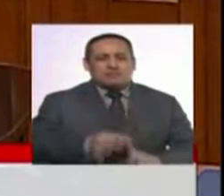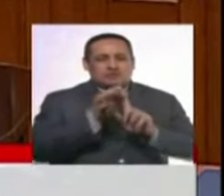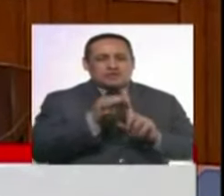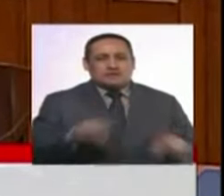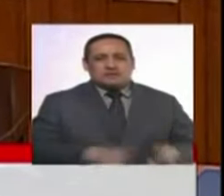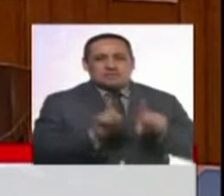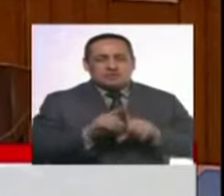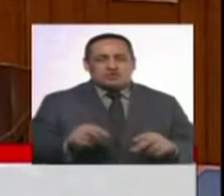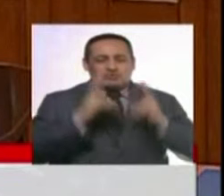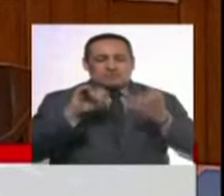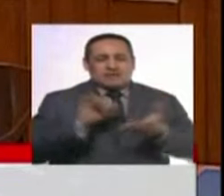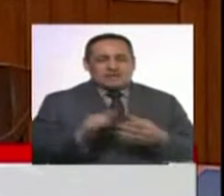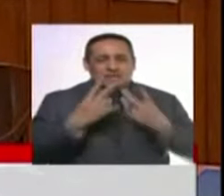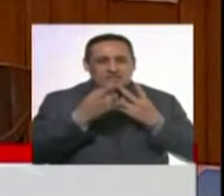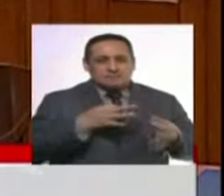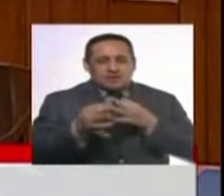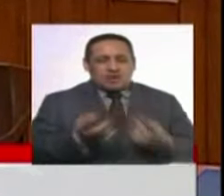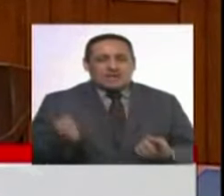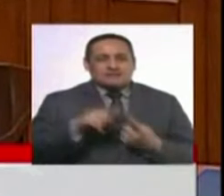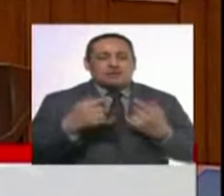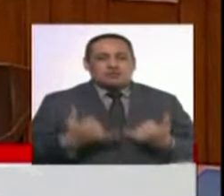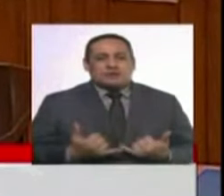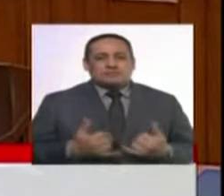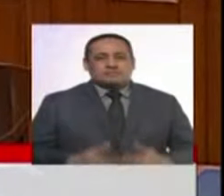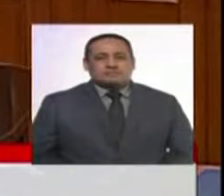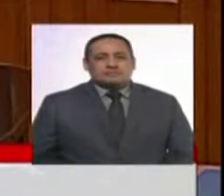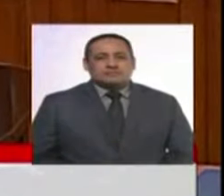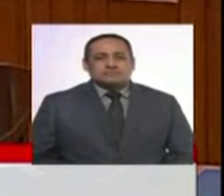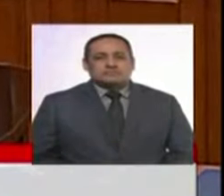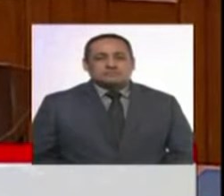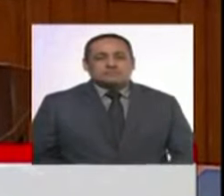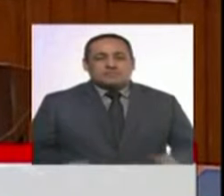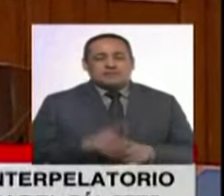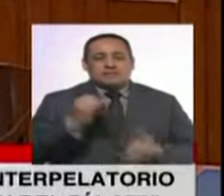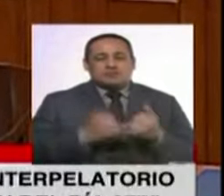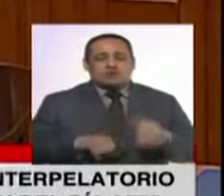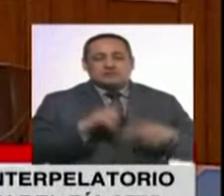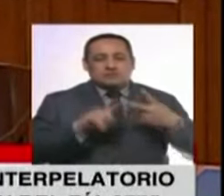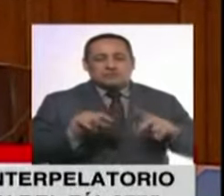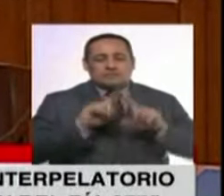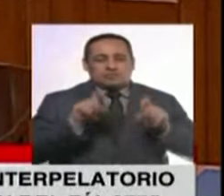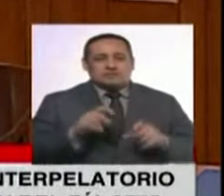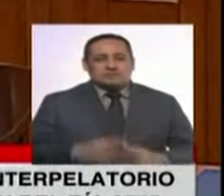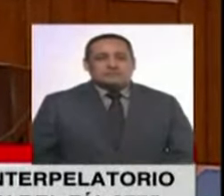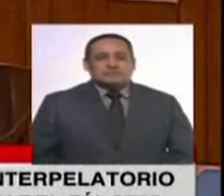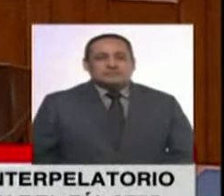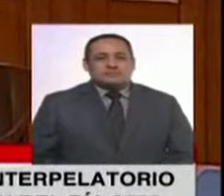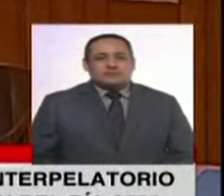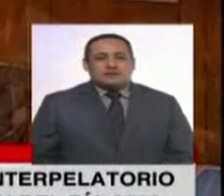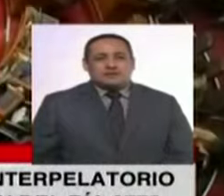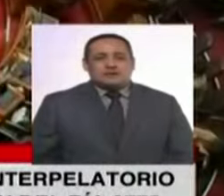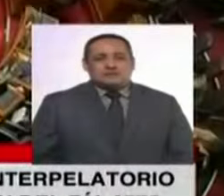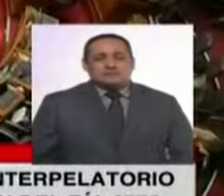la situación que he descrito hasta el momento hemos terminado con la segunda pregunta señor presidente